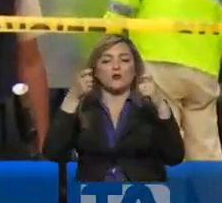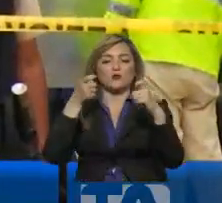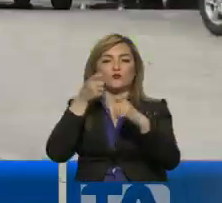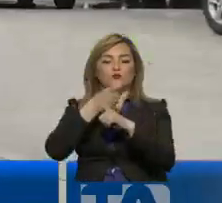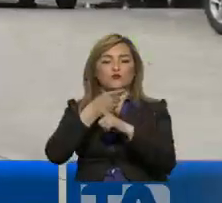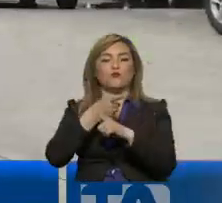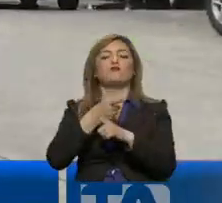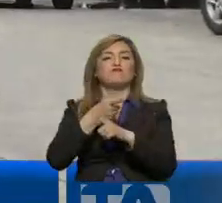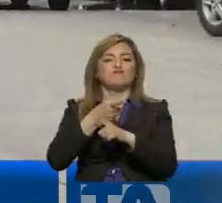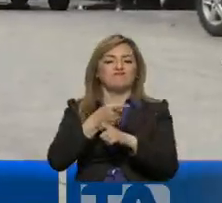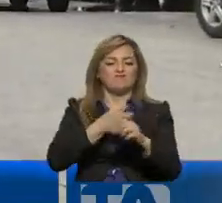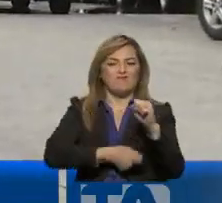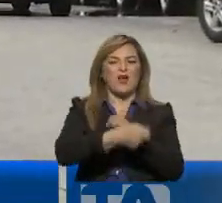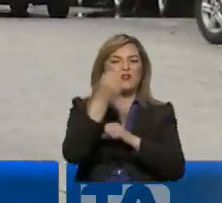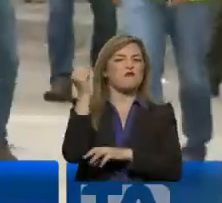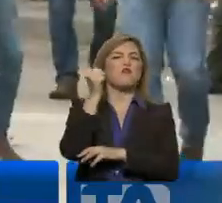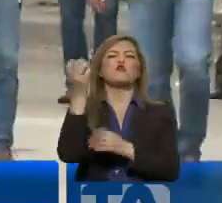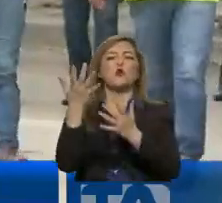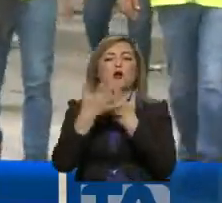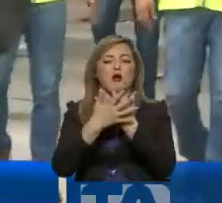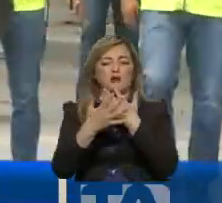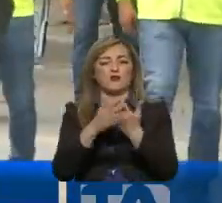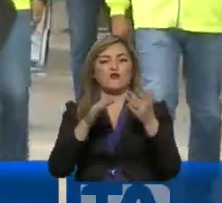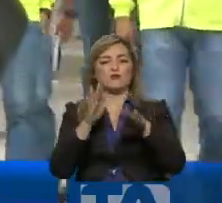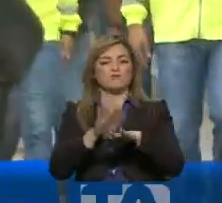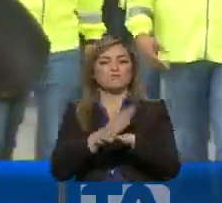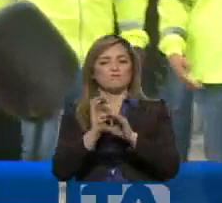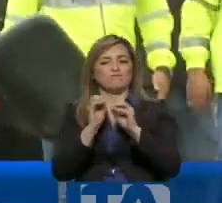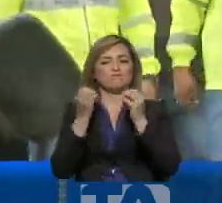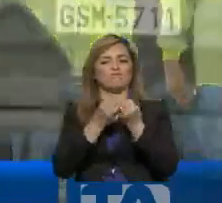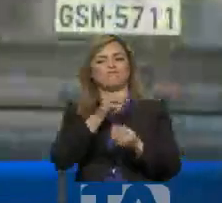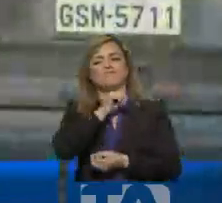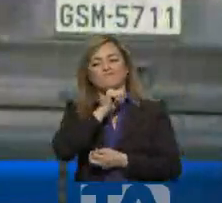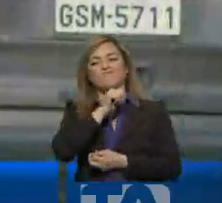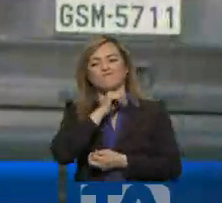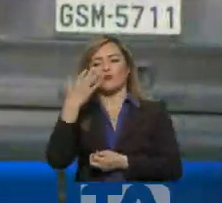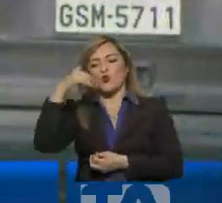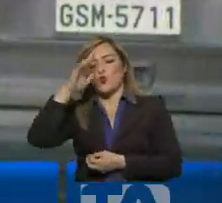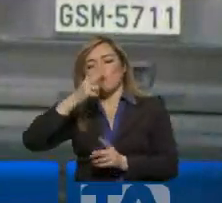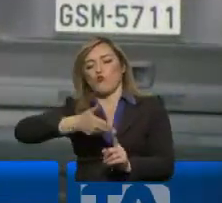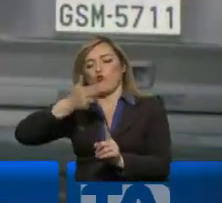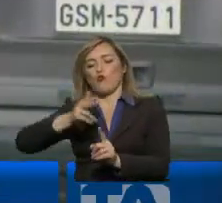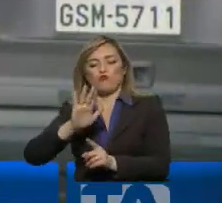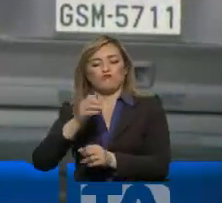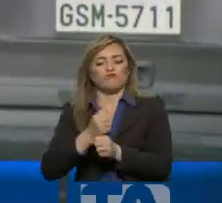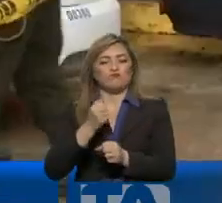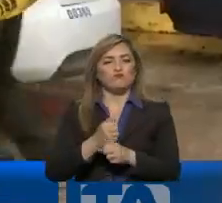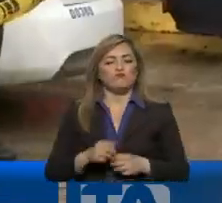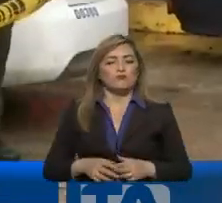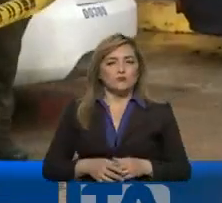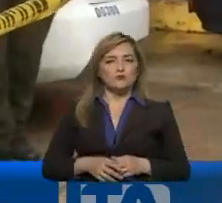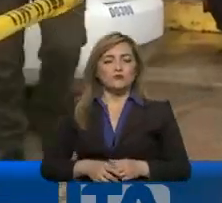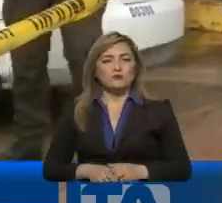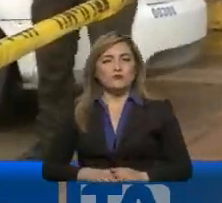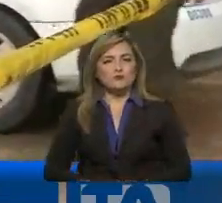asesinar a Efraín Ruales pudo salir de un centro carcelario. Su muerte se atribuye a una organización criminal que tendría sicarios que hacen este tipo de trabajos,